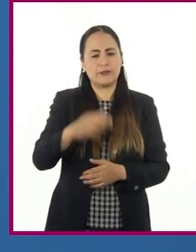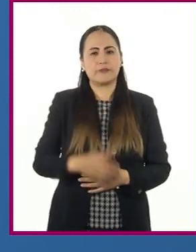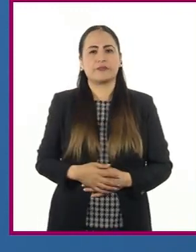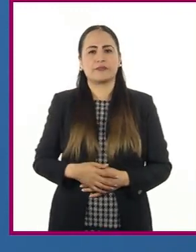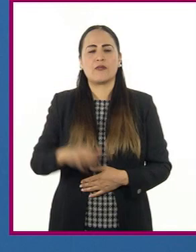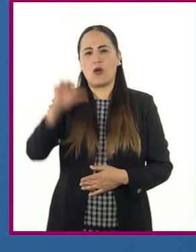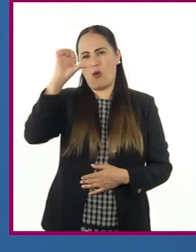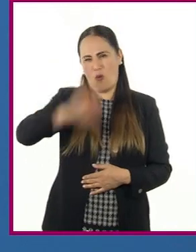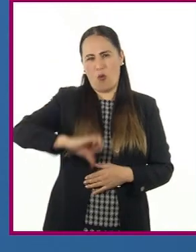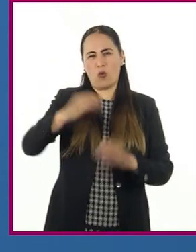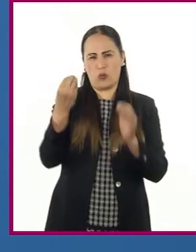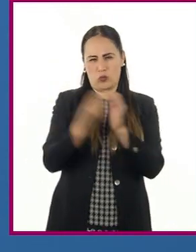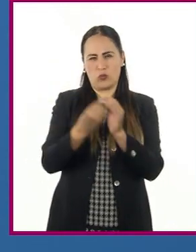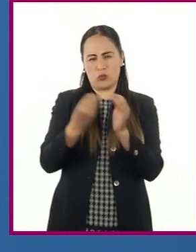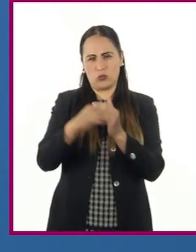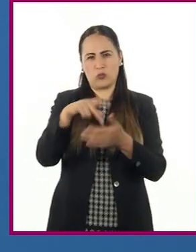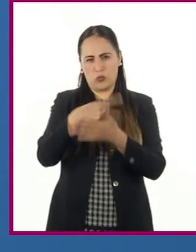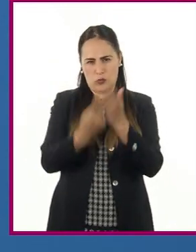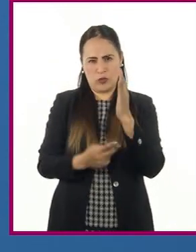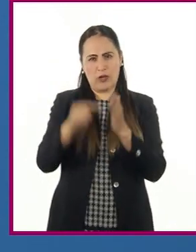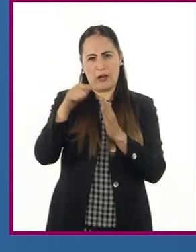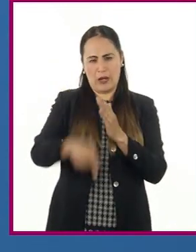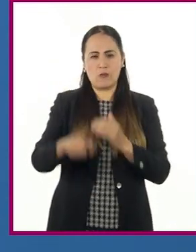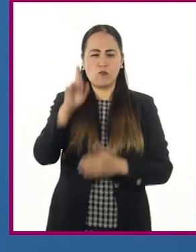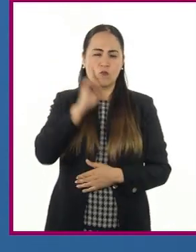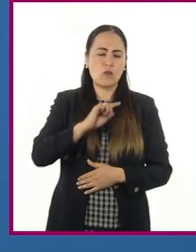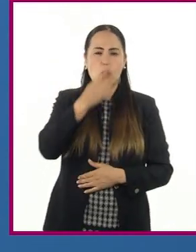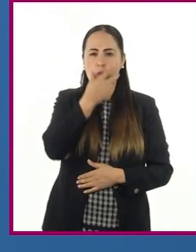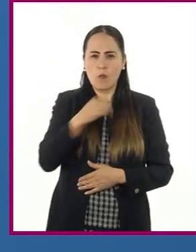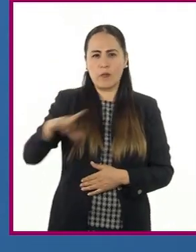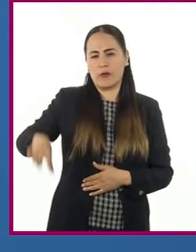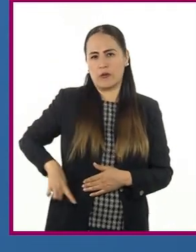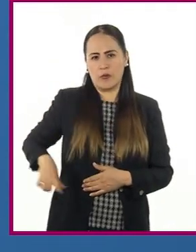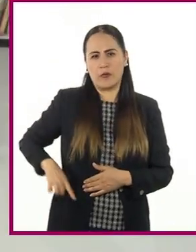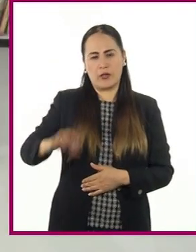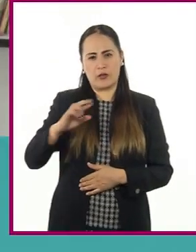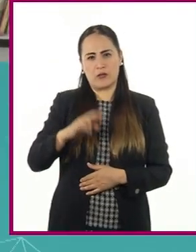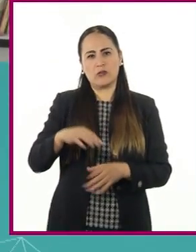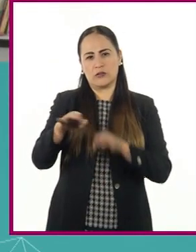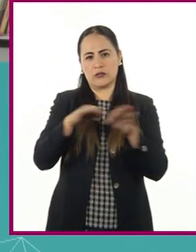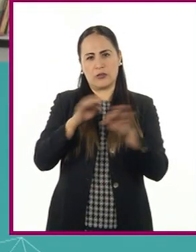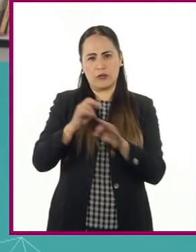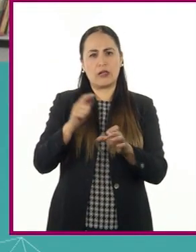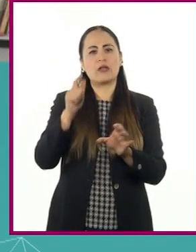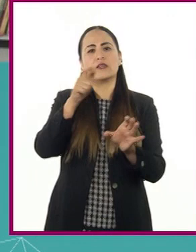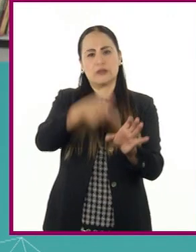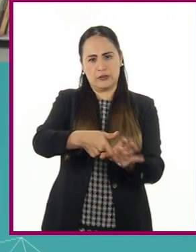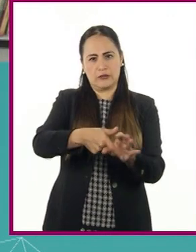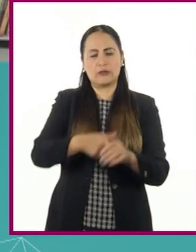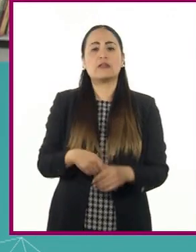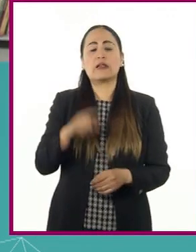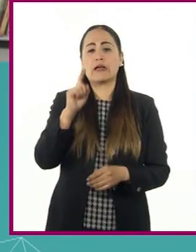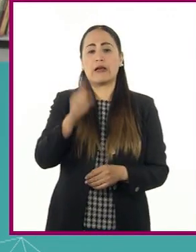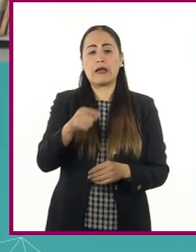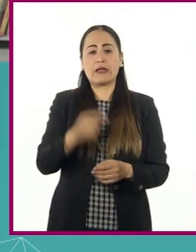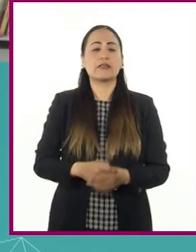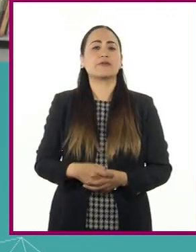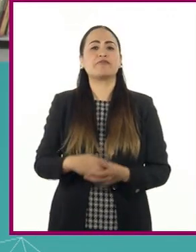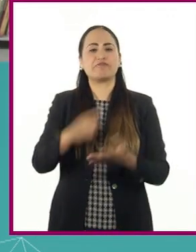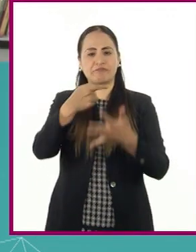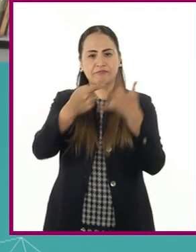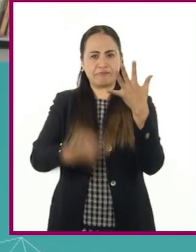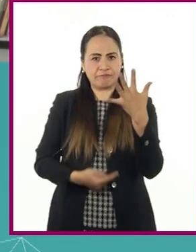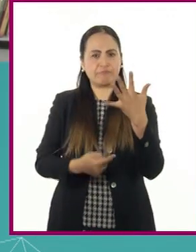revisamos en esta sesión, es responsabilidad de las servidoras y servidores públicos conducirse con apego al código